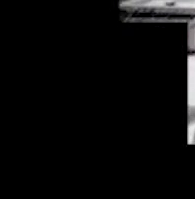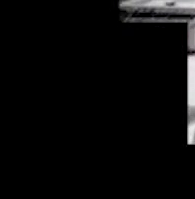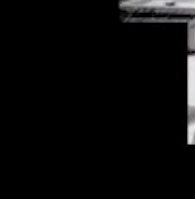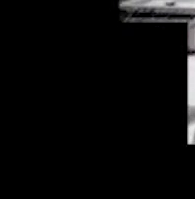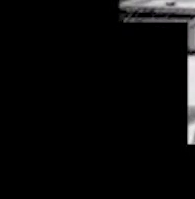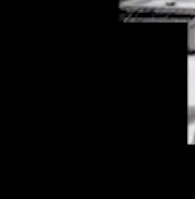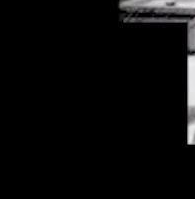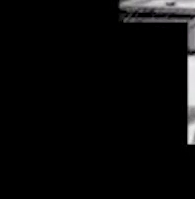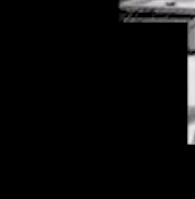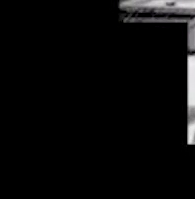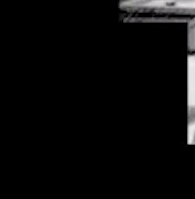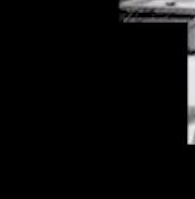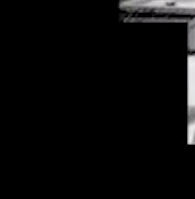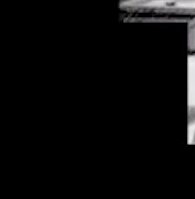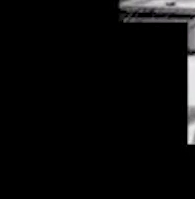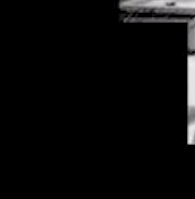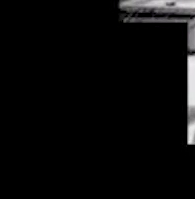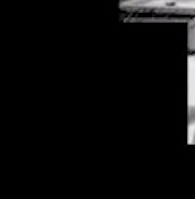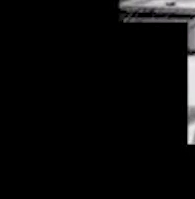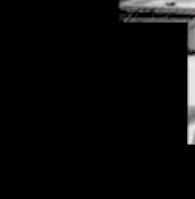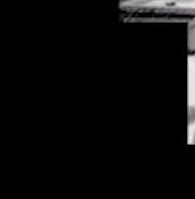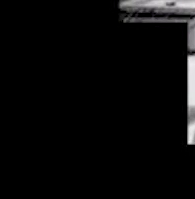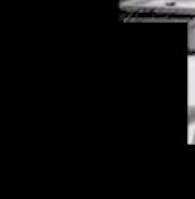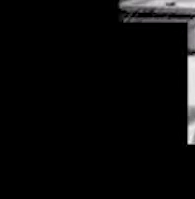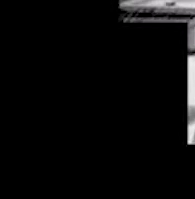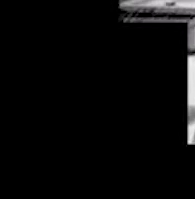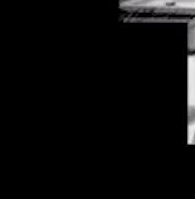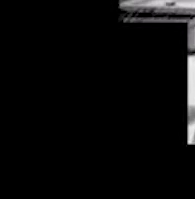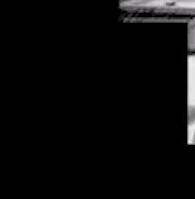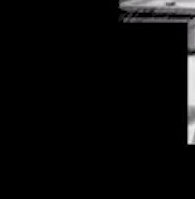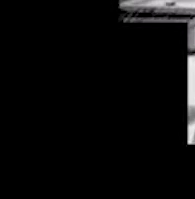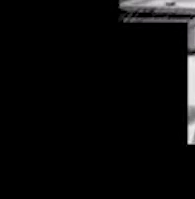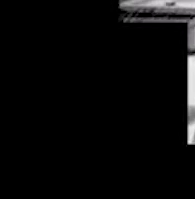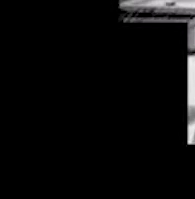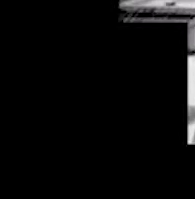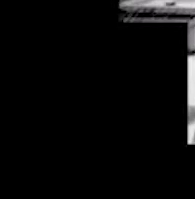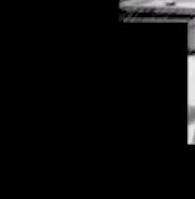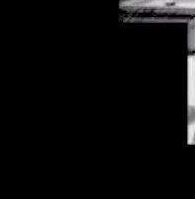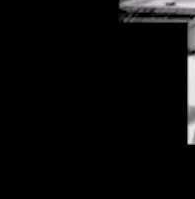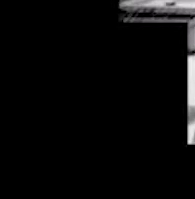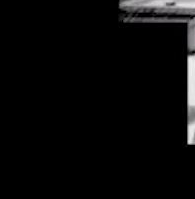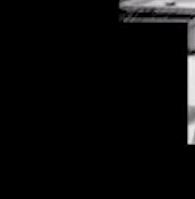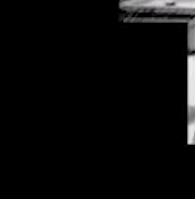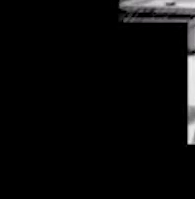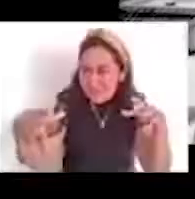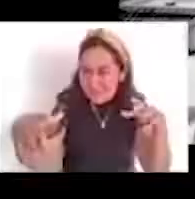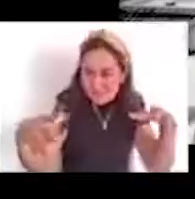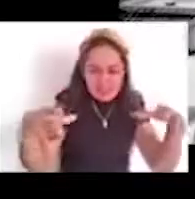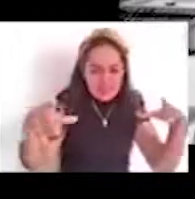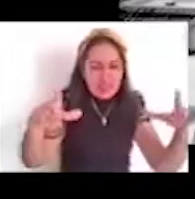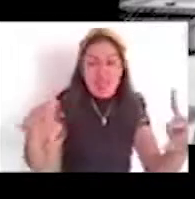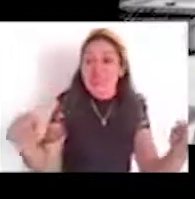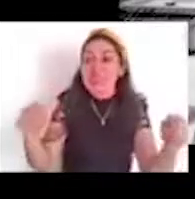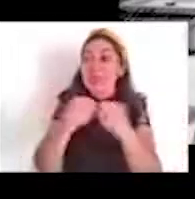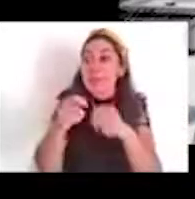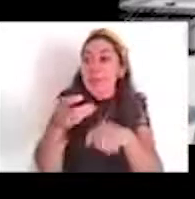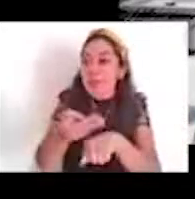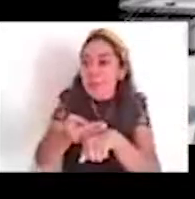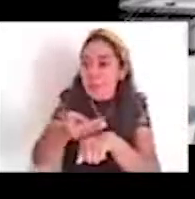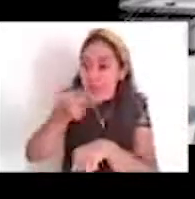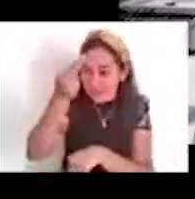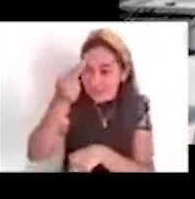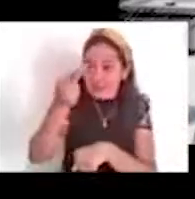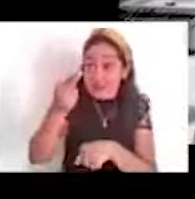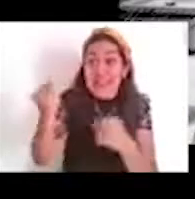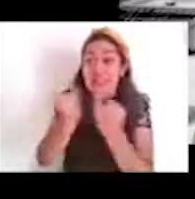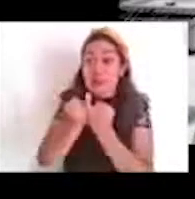Seminario, formó parte de la exploración de la esquina sur-oeste del Templo Mayor y fue fundador del